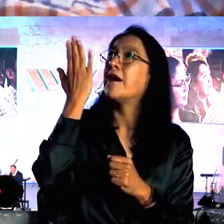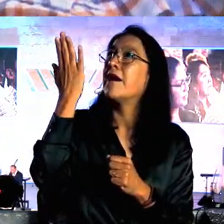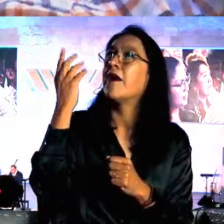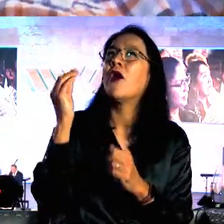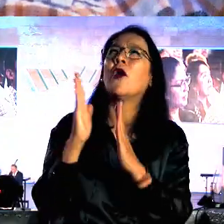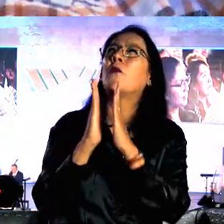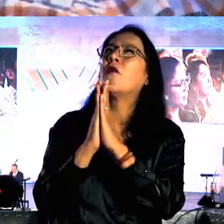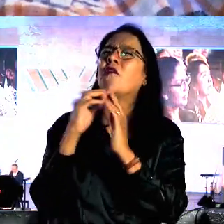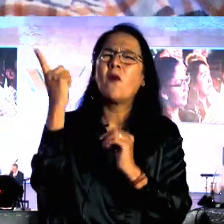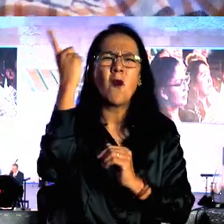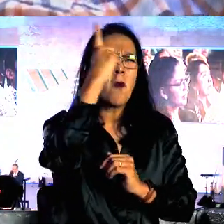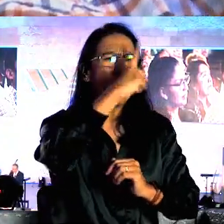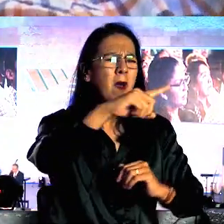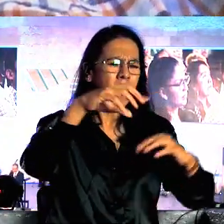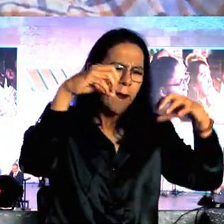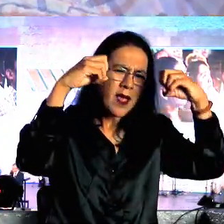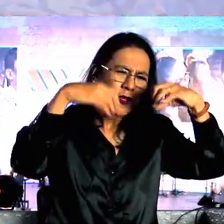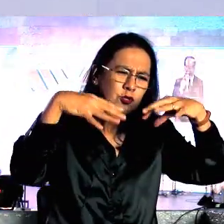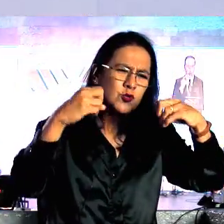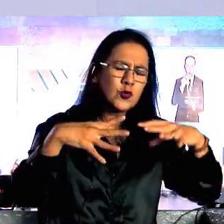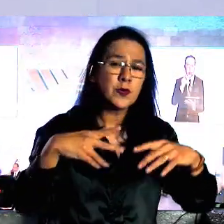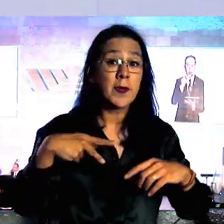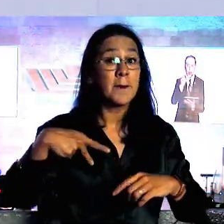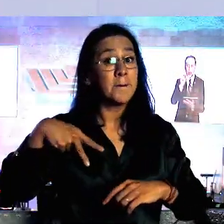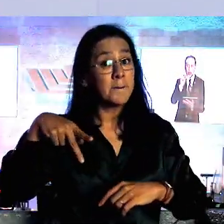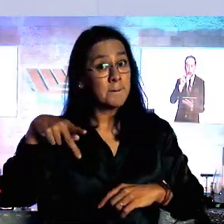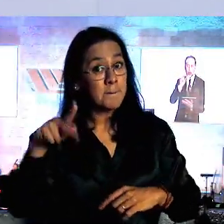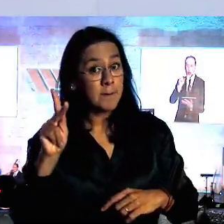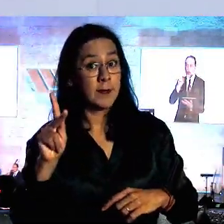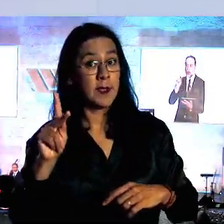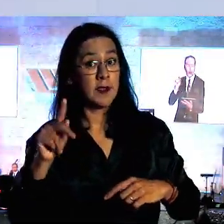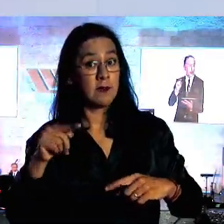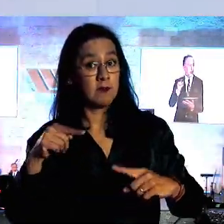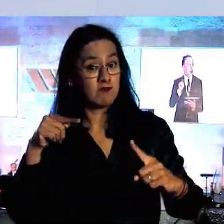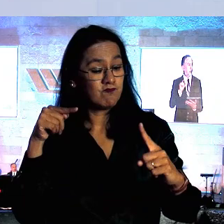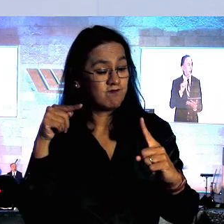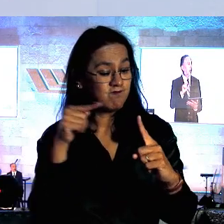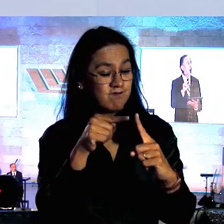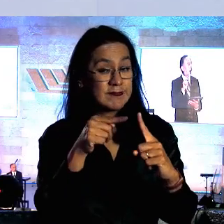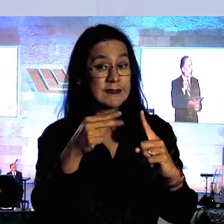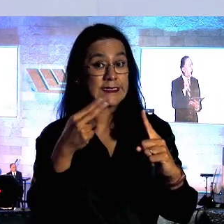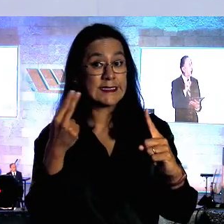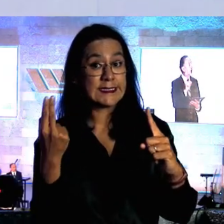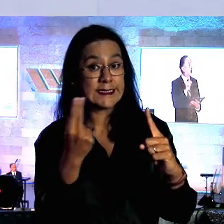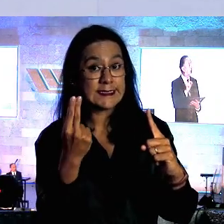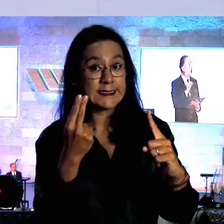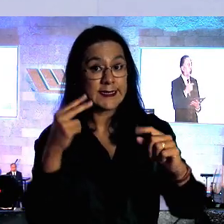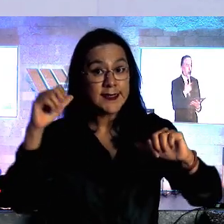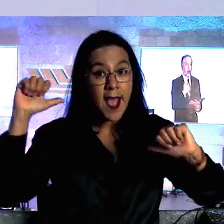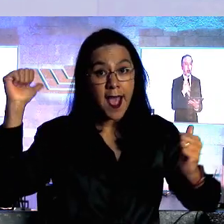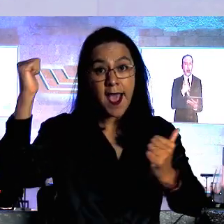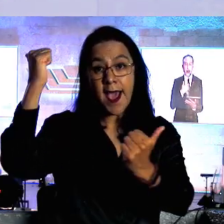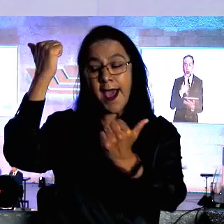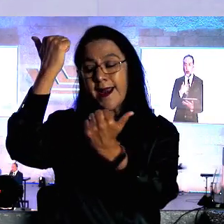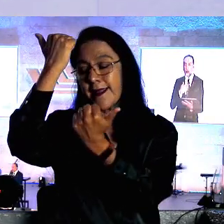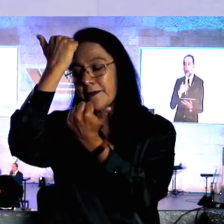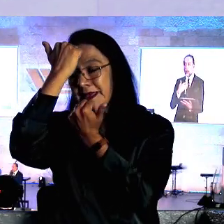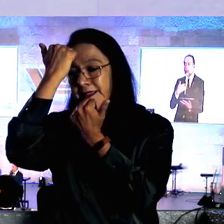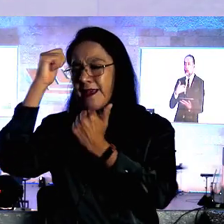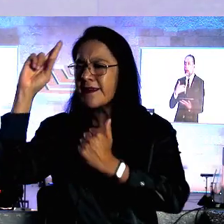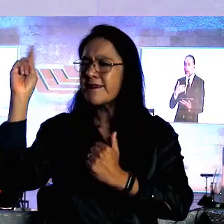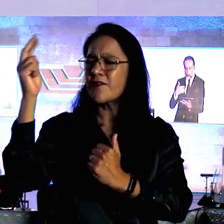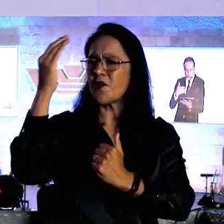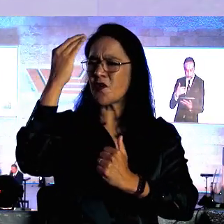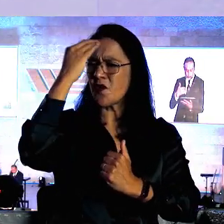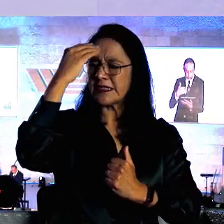Señor manda lluvia pero hay una condición arrepentimiento reconocer que